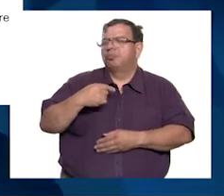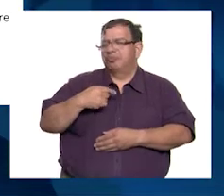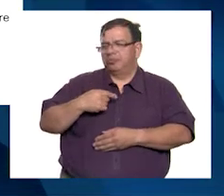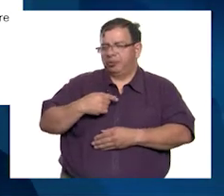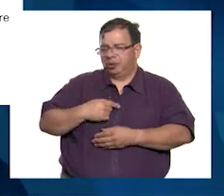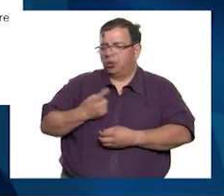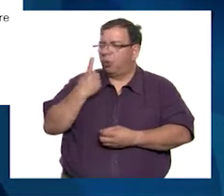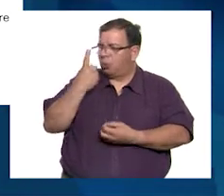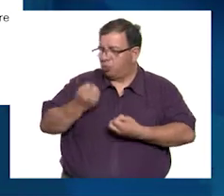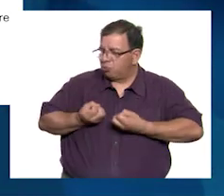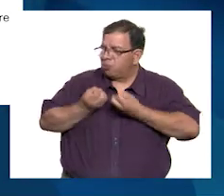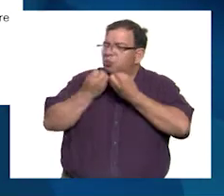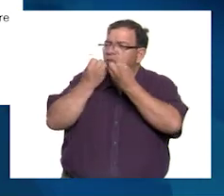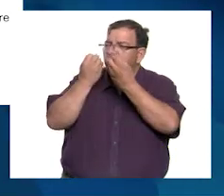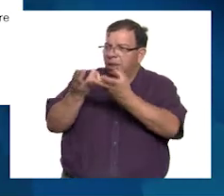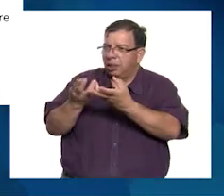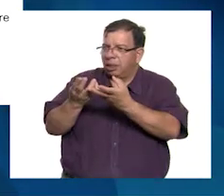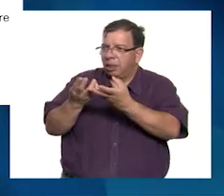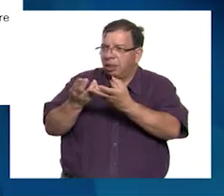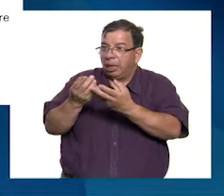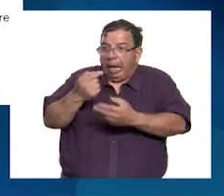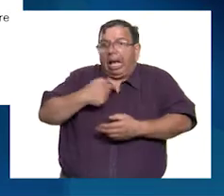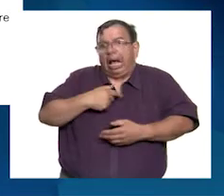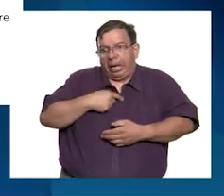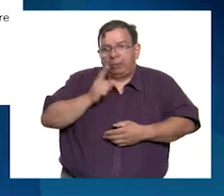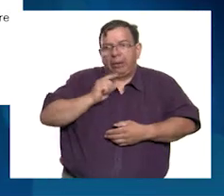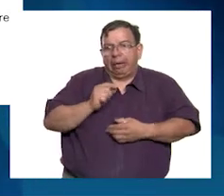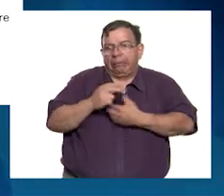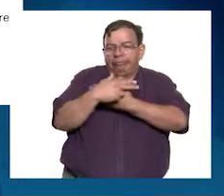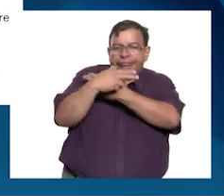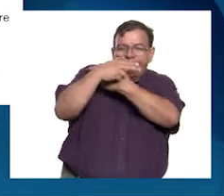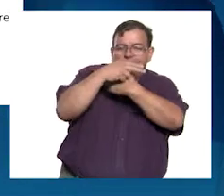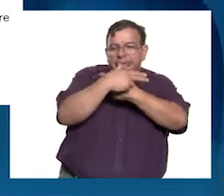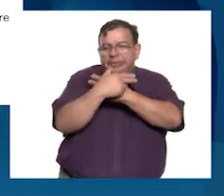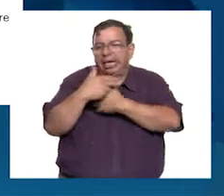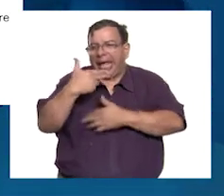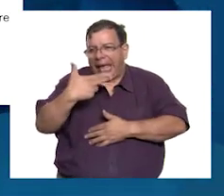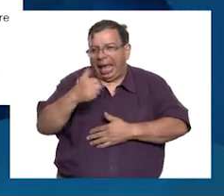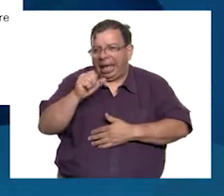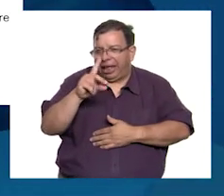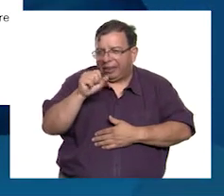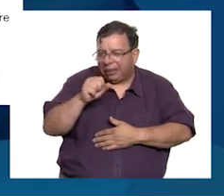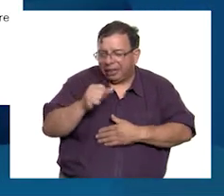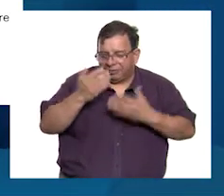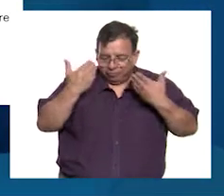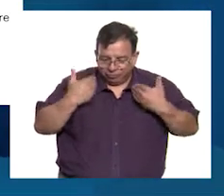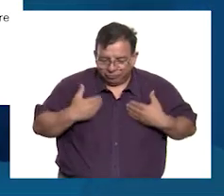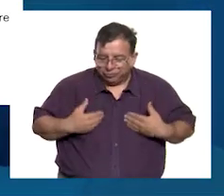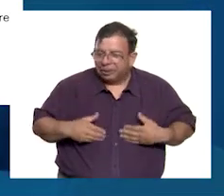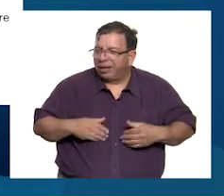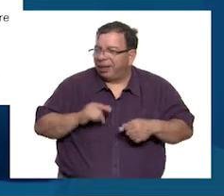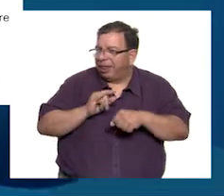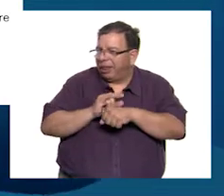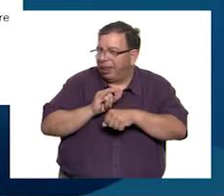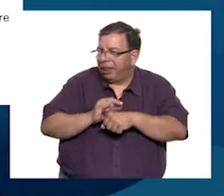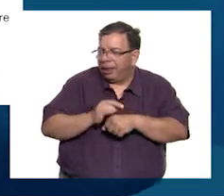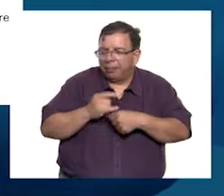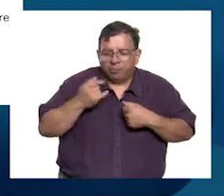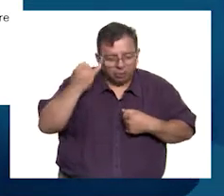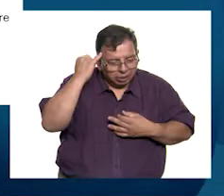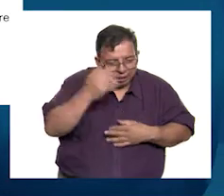don». Pues era un hada que había tomado la forma de una pobre campesina para ver hasta dónde llegaría la cortesía de aquella